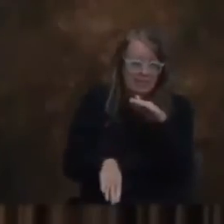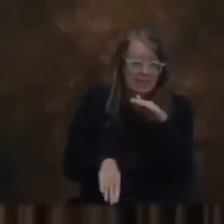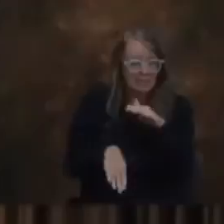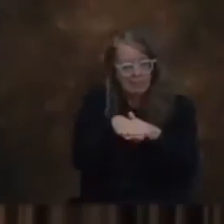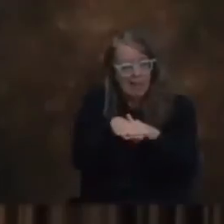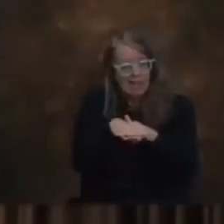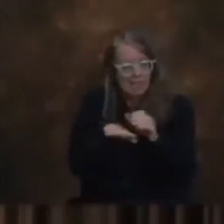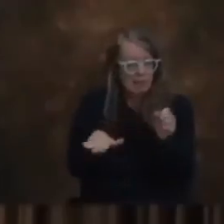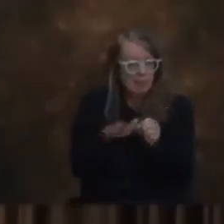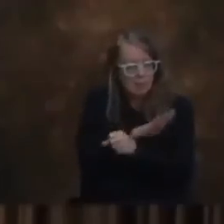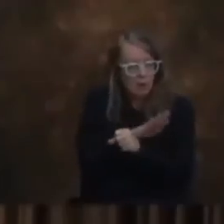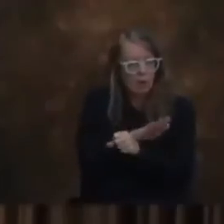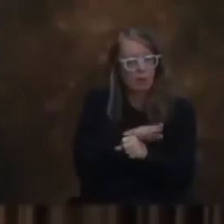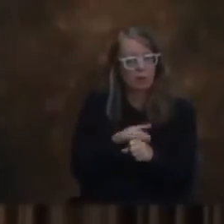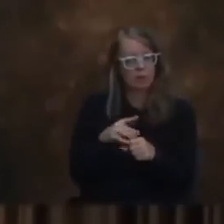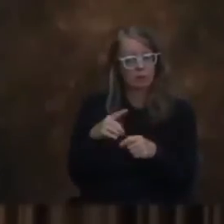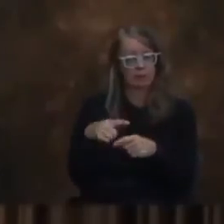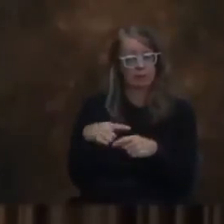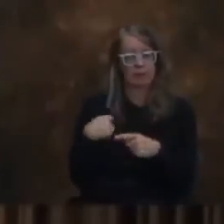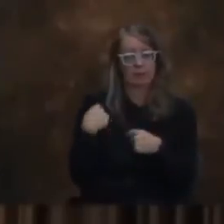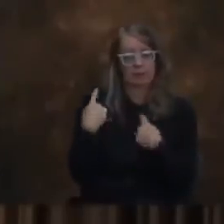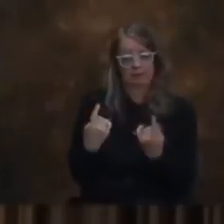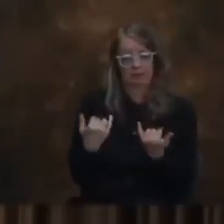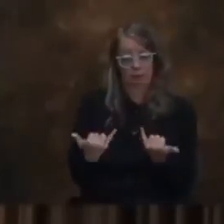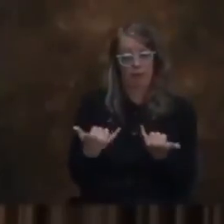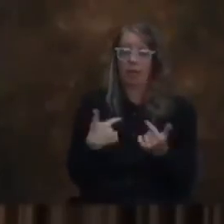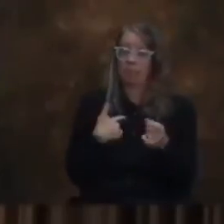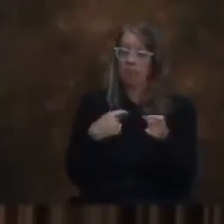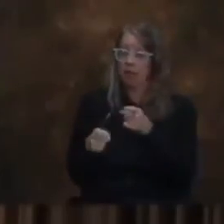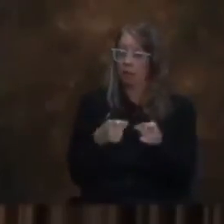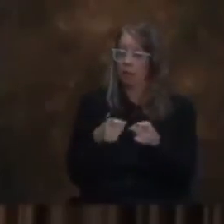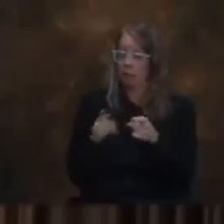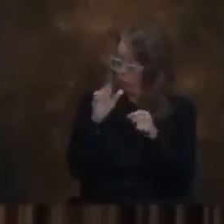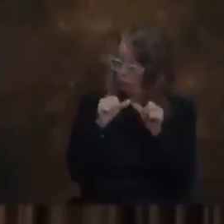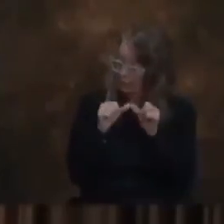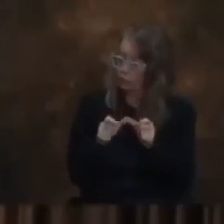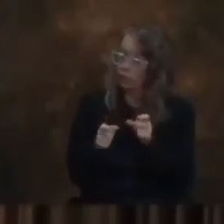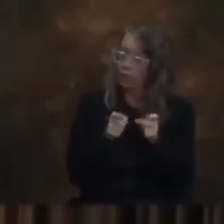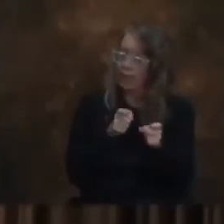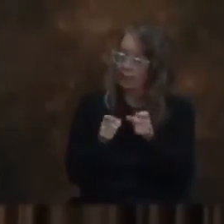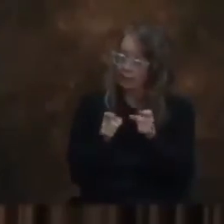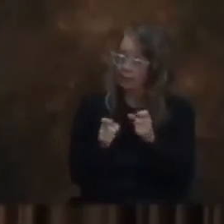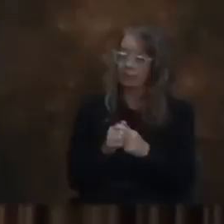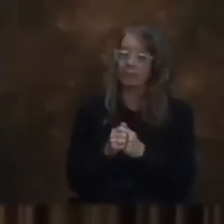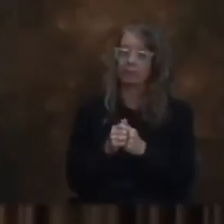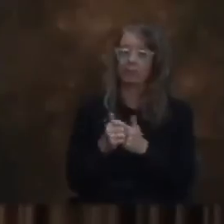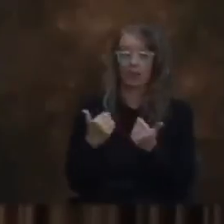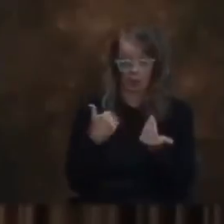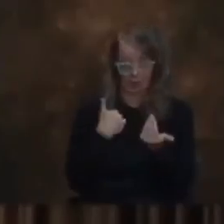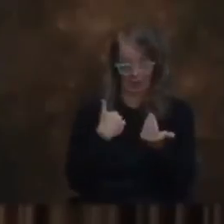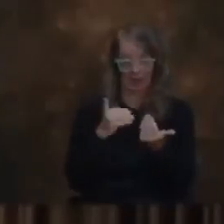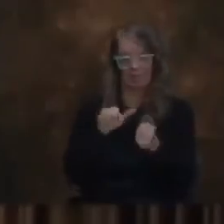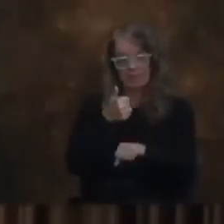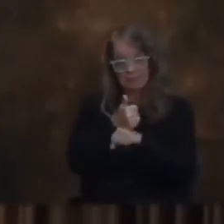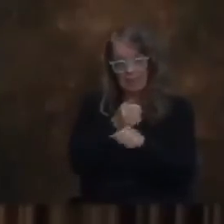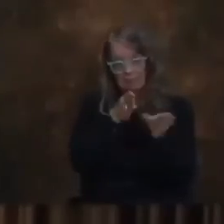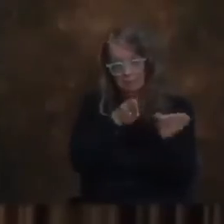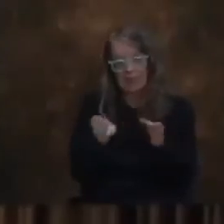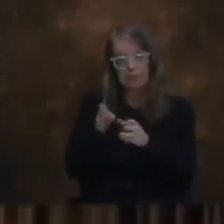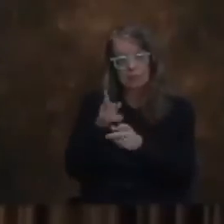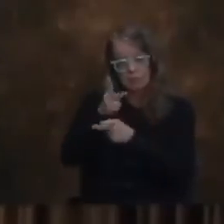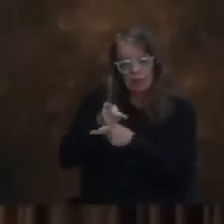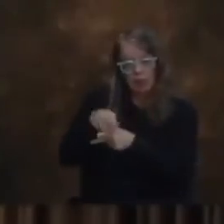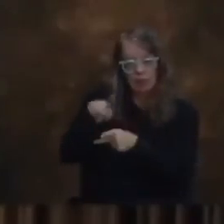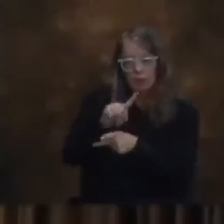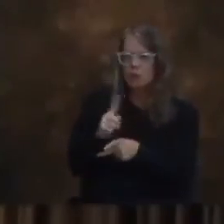así que hemos estado lidiando con el estado y vamos a seguir haciéndolo hemos estado lidiando con las personas que tienen enfermedades más críticas y